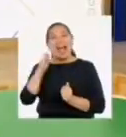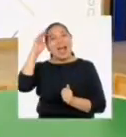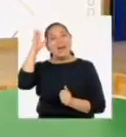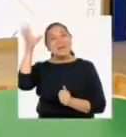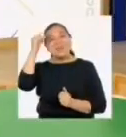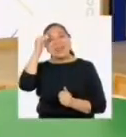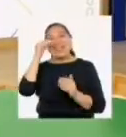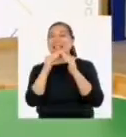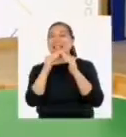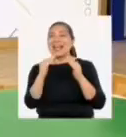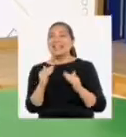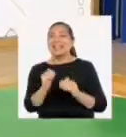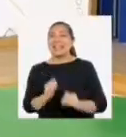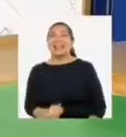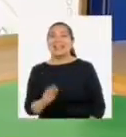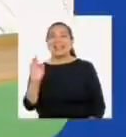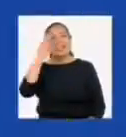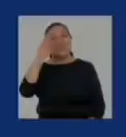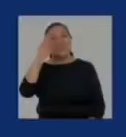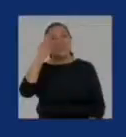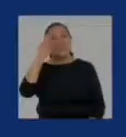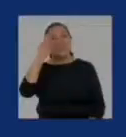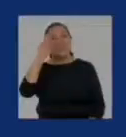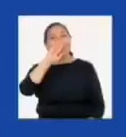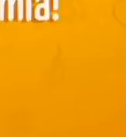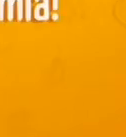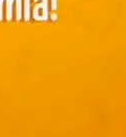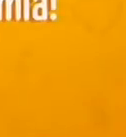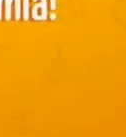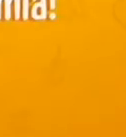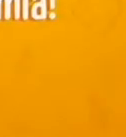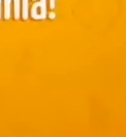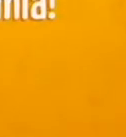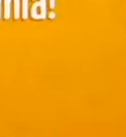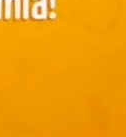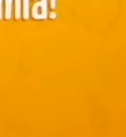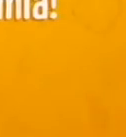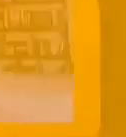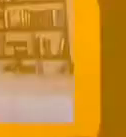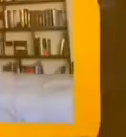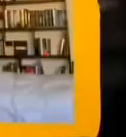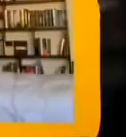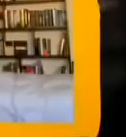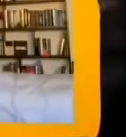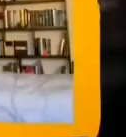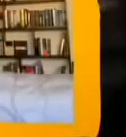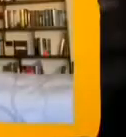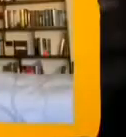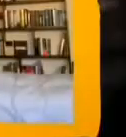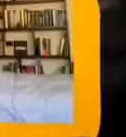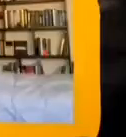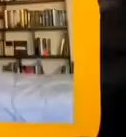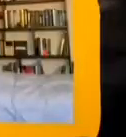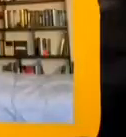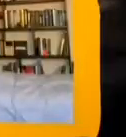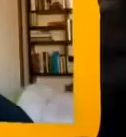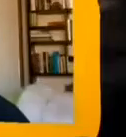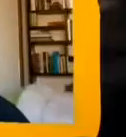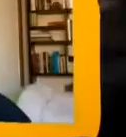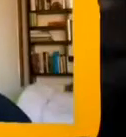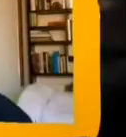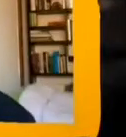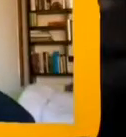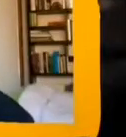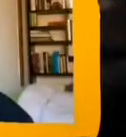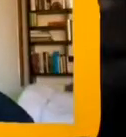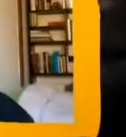¡Aprende en casa! ¡No se muevan! Para visitar en medio de la pandemia. Si lo que quieres es viajar por el